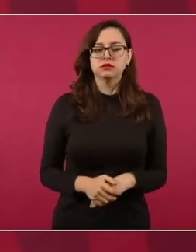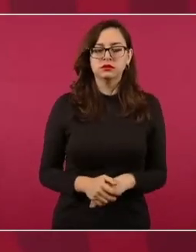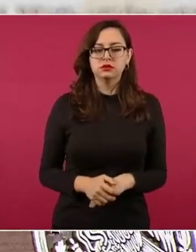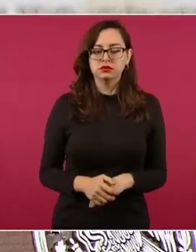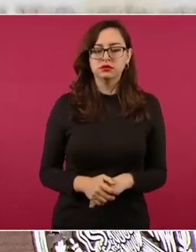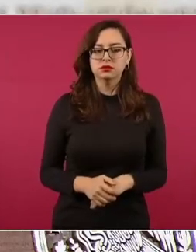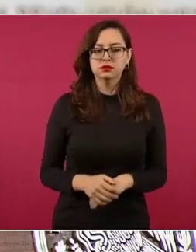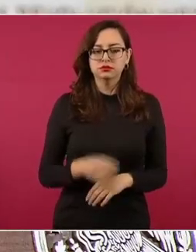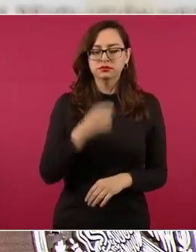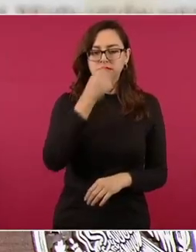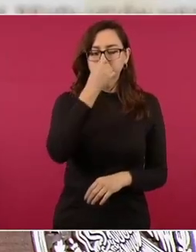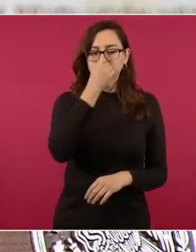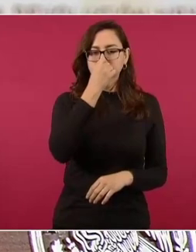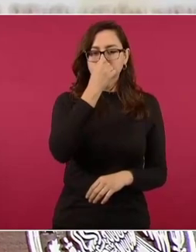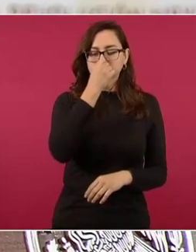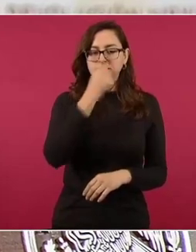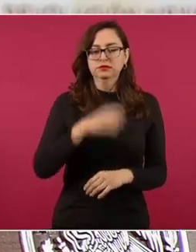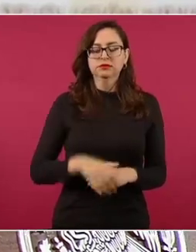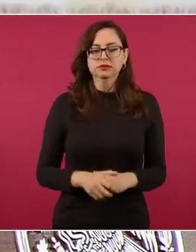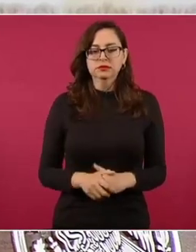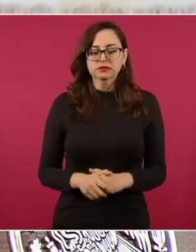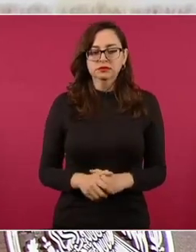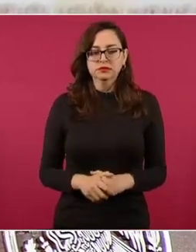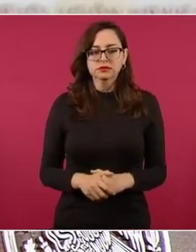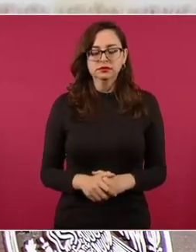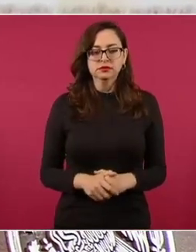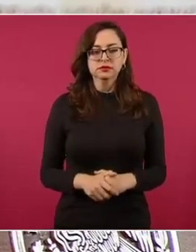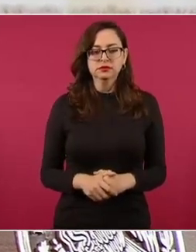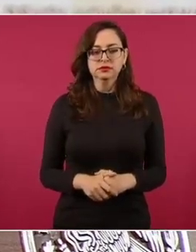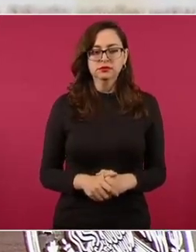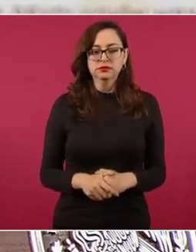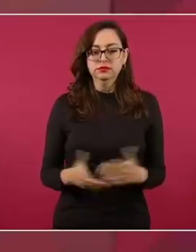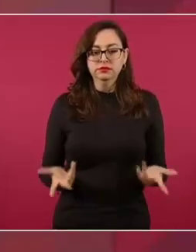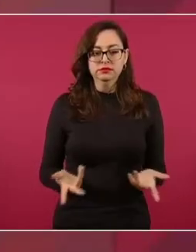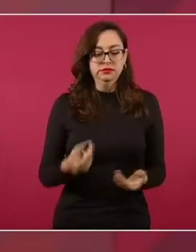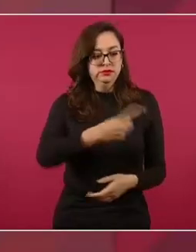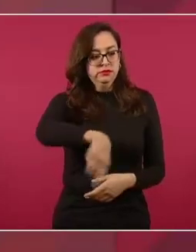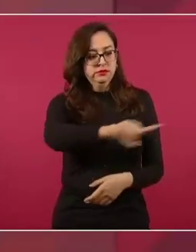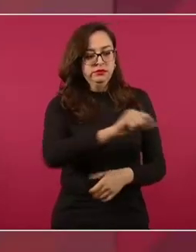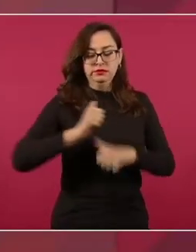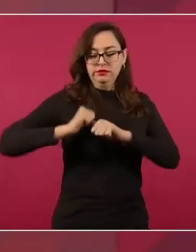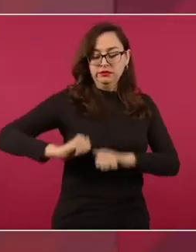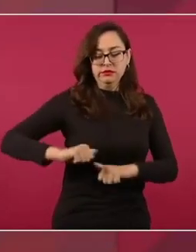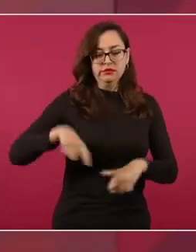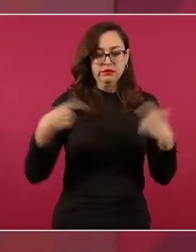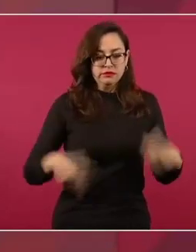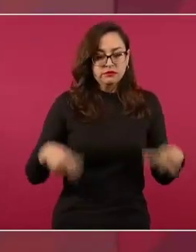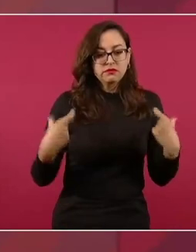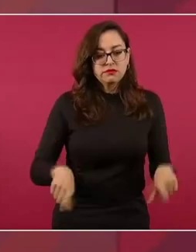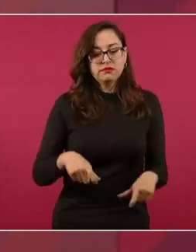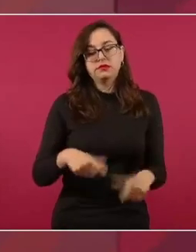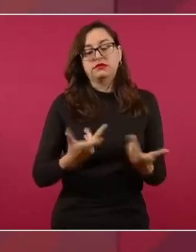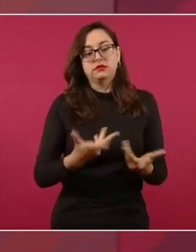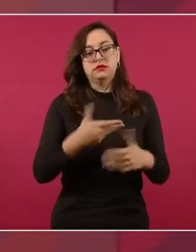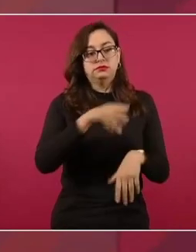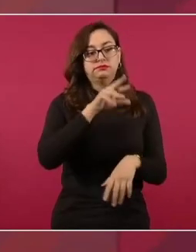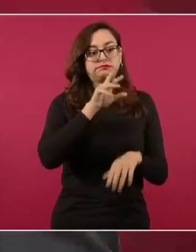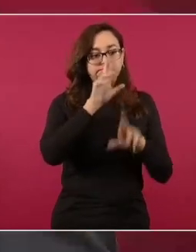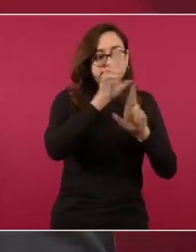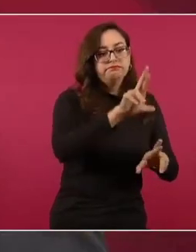se le dé la razón al potentado, que como decía